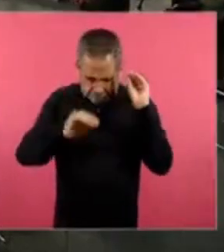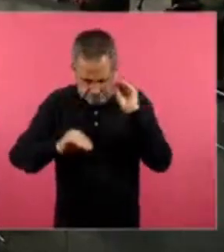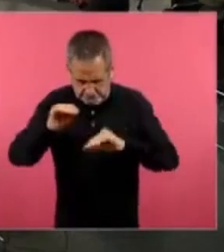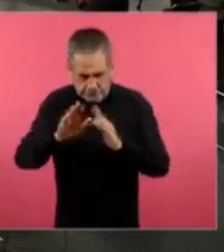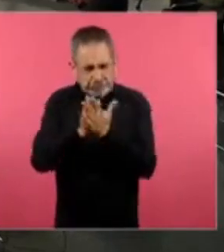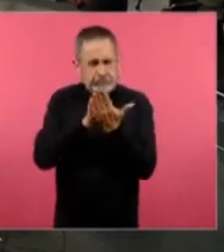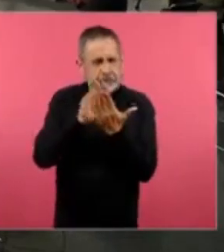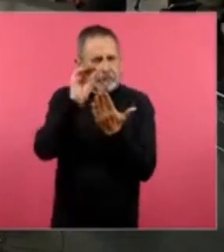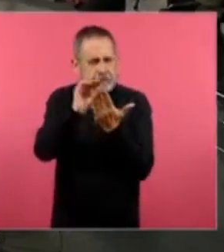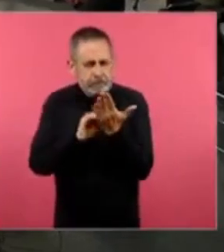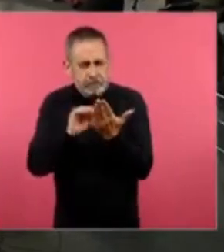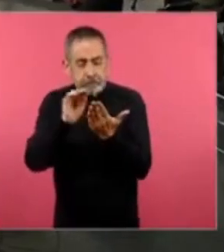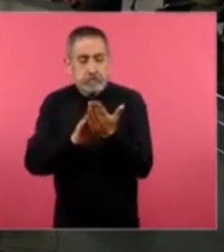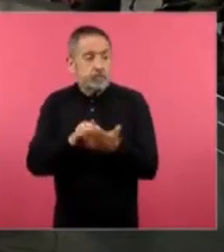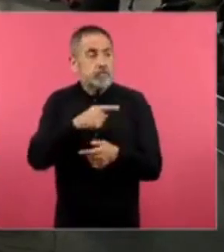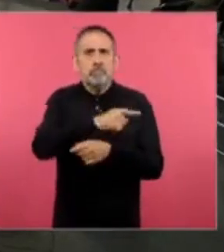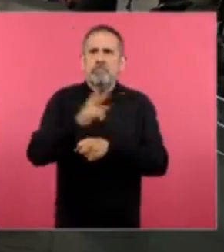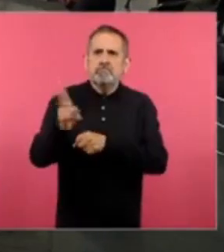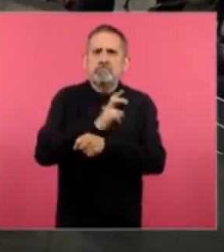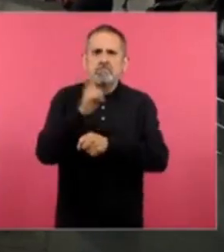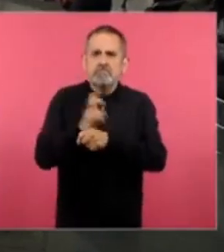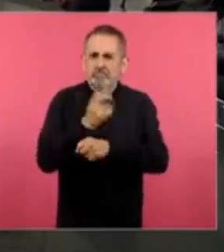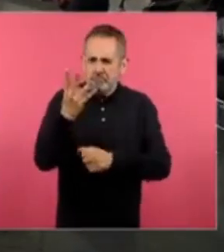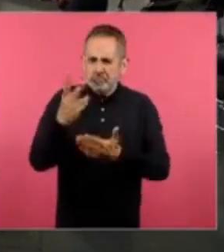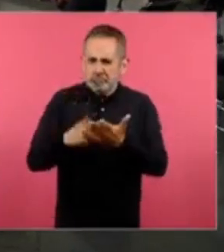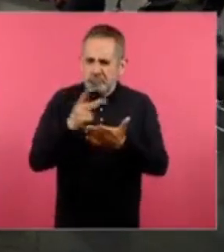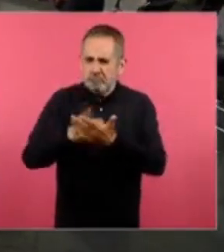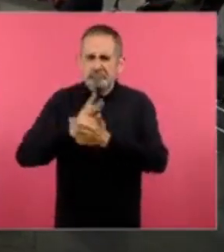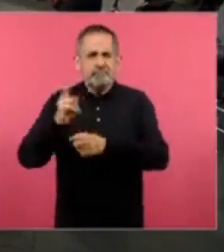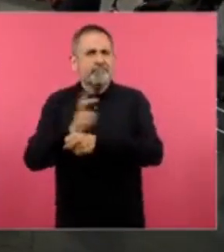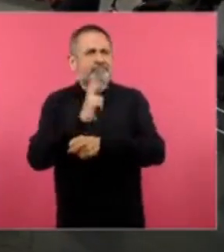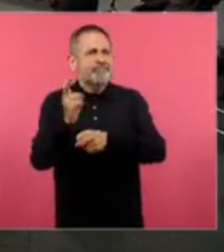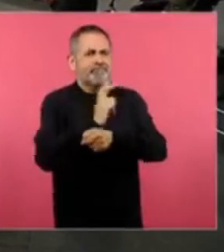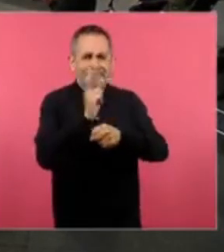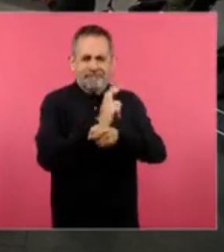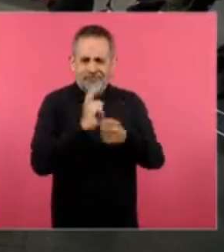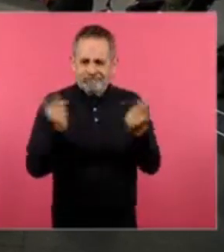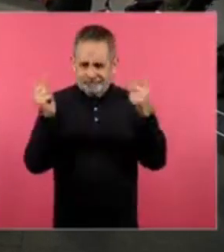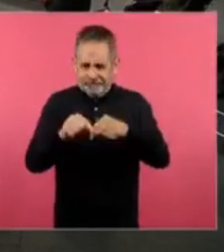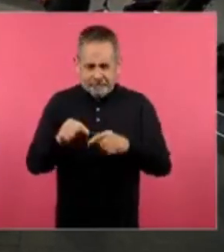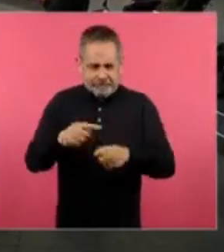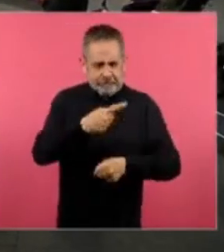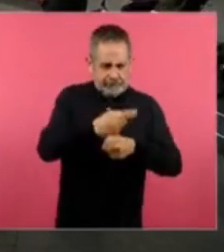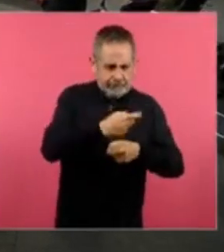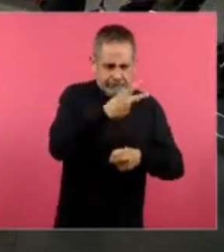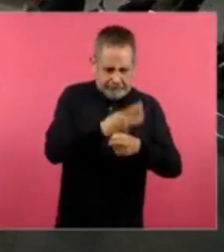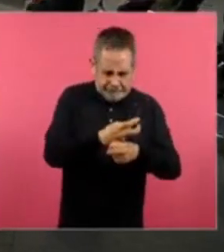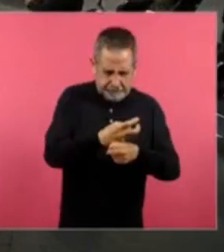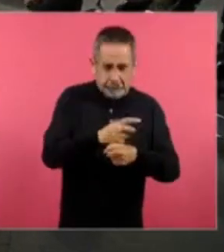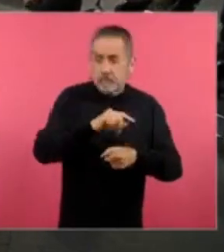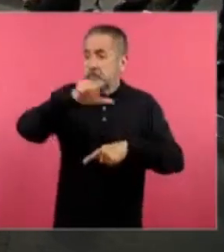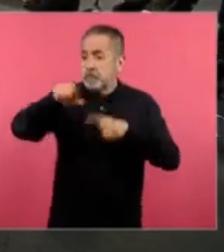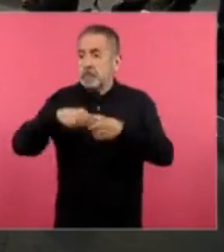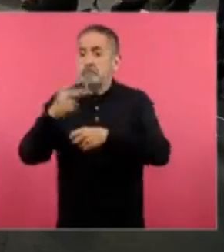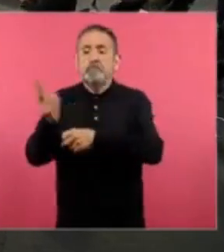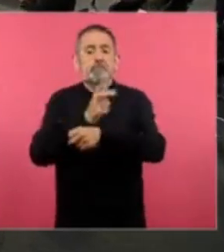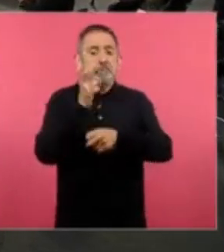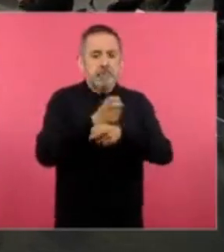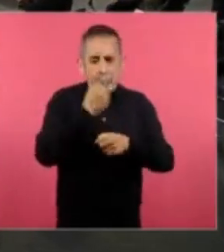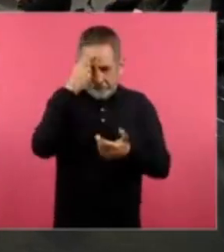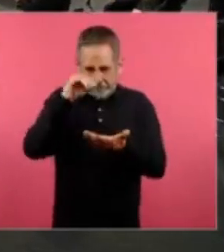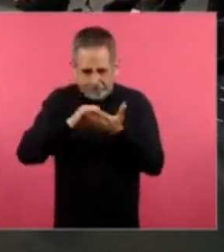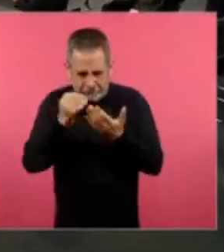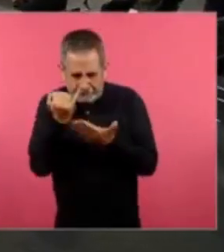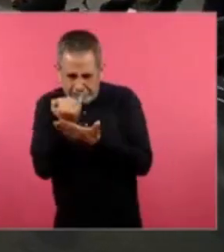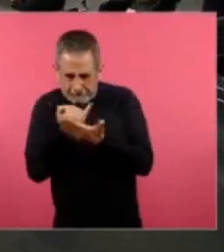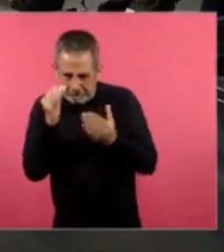una convocatoria, fueron 4 convocatorias, en la primero, segundo, después hubo convocatoria para ilustradores,